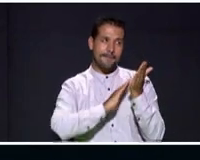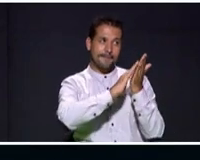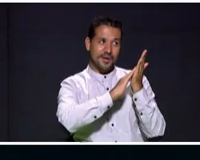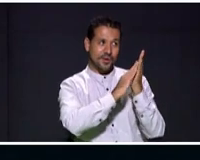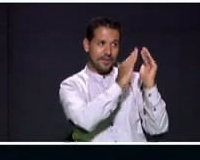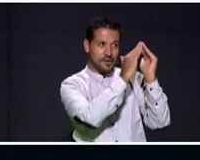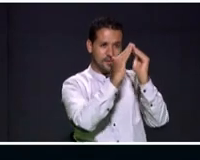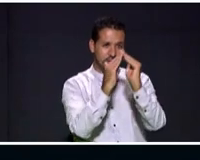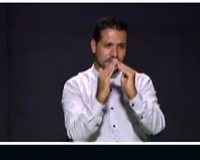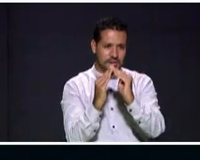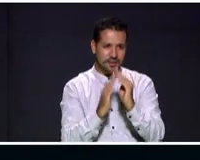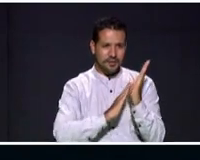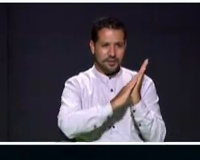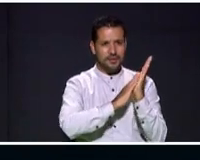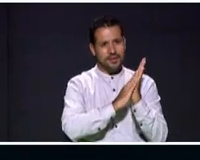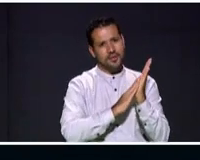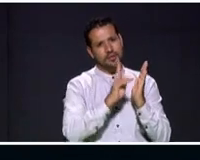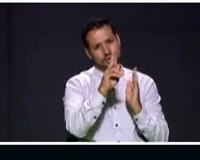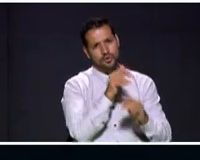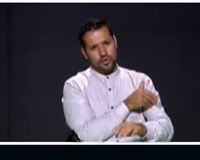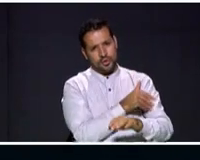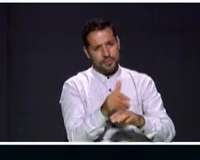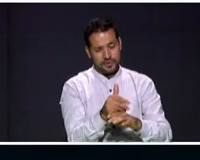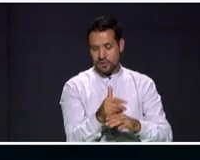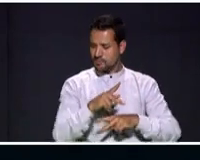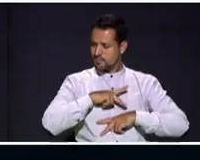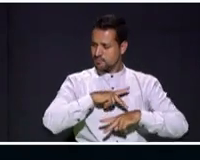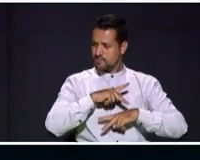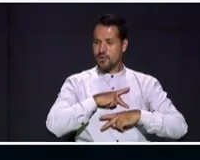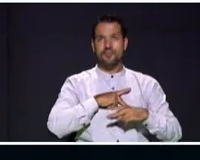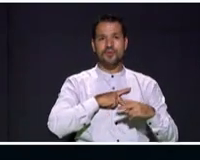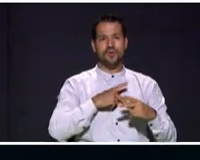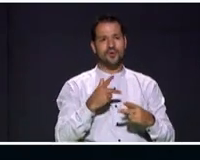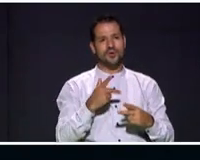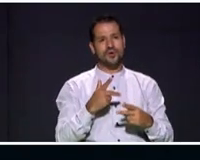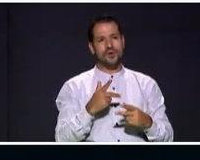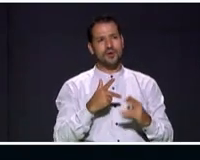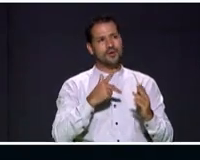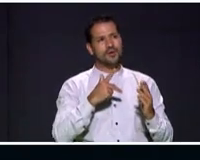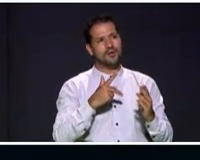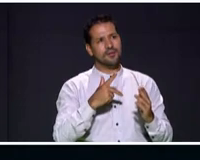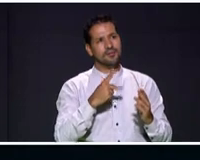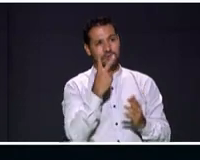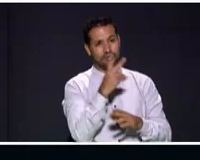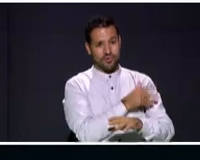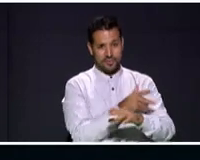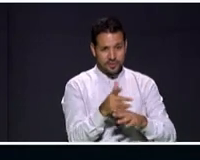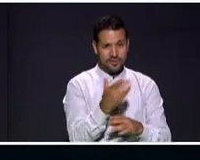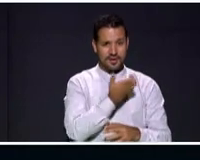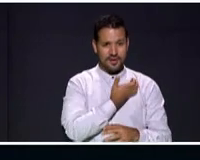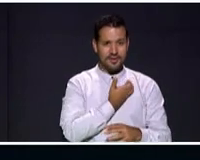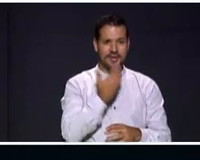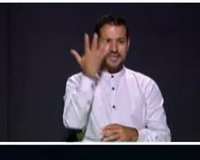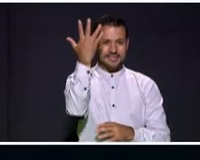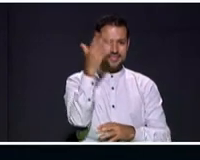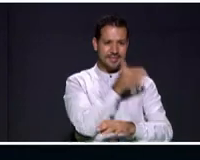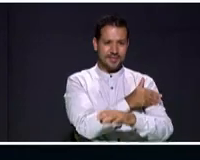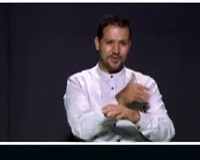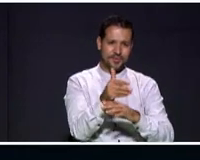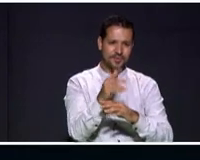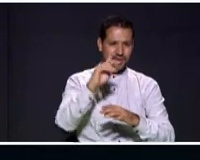de pesos 2 millones que pone el propietario en mano de obra 2 millones que pone el alcalde municipal y 5 millones que pondrá el